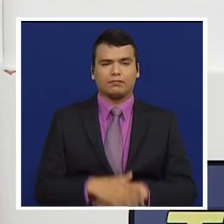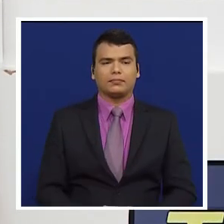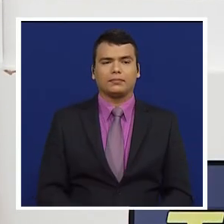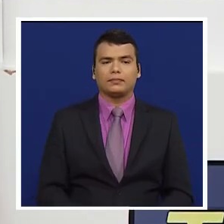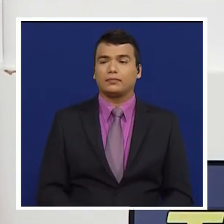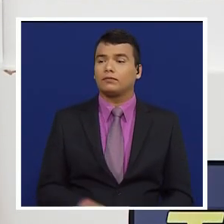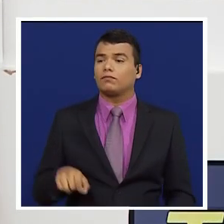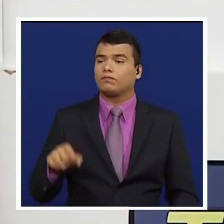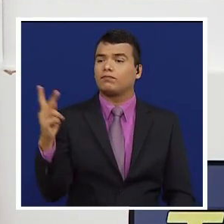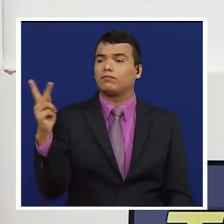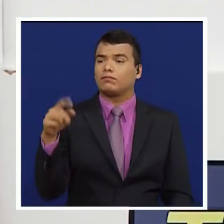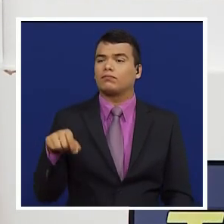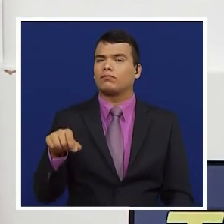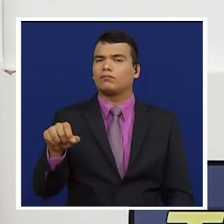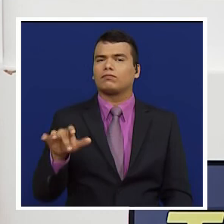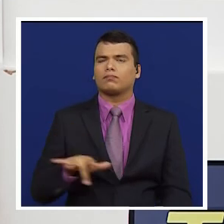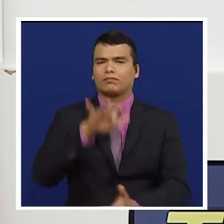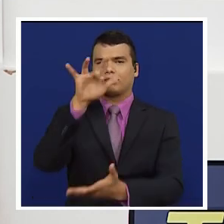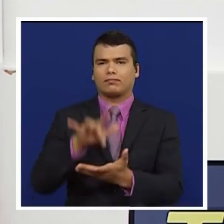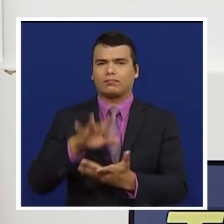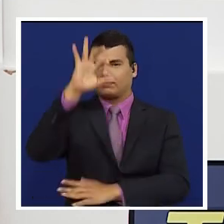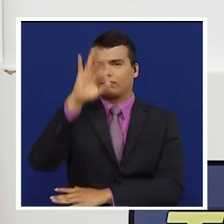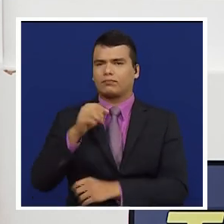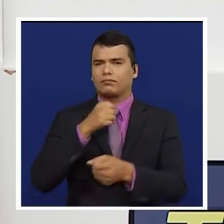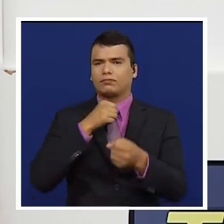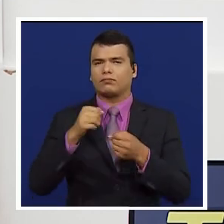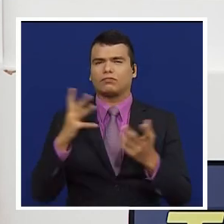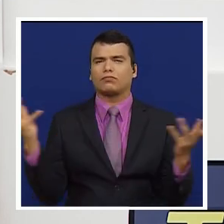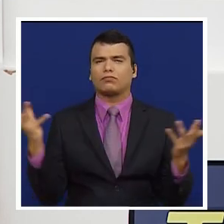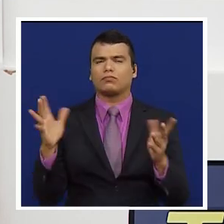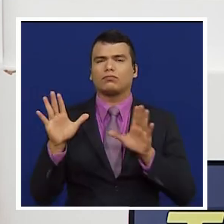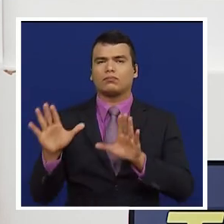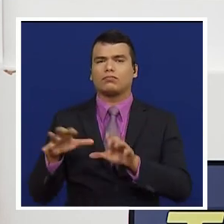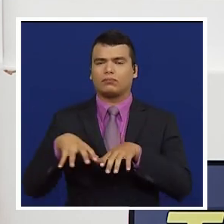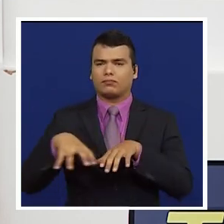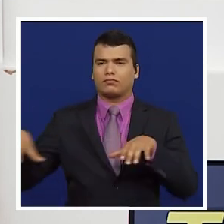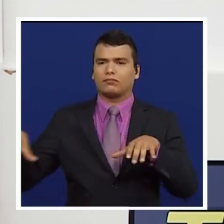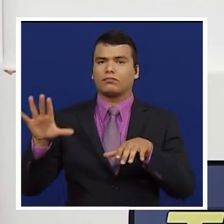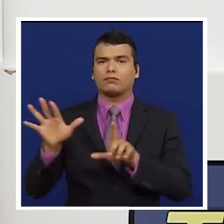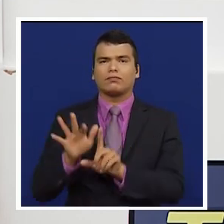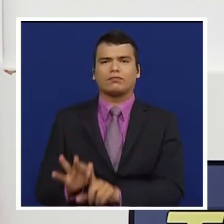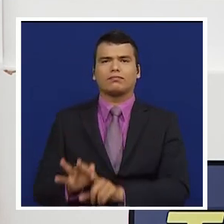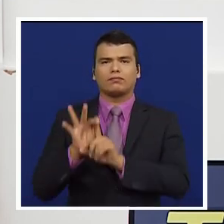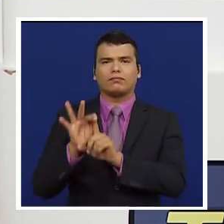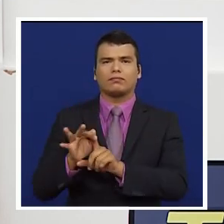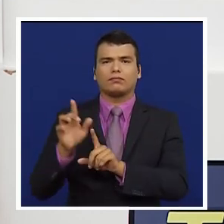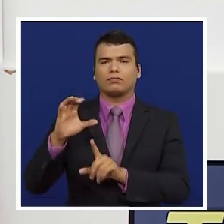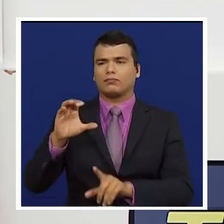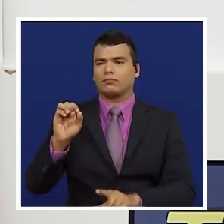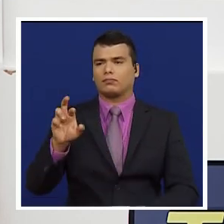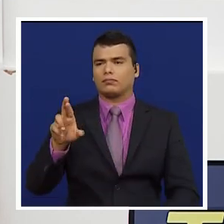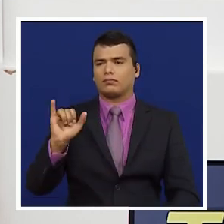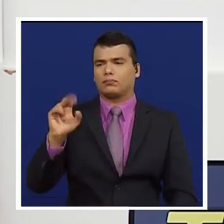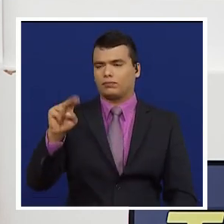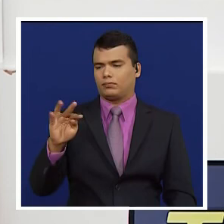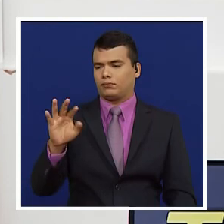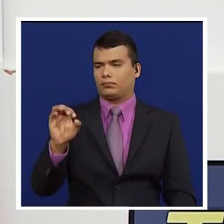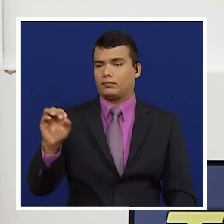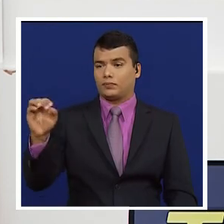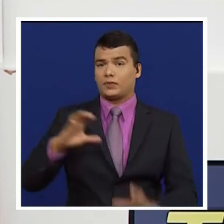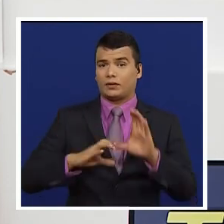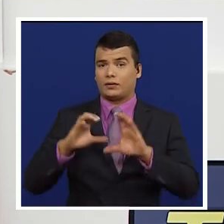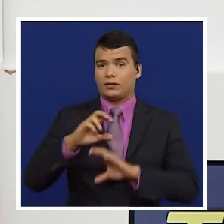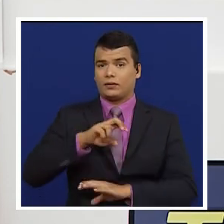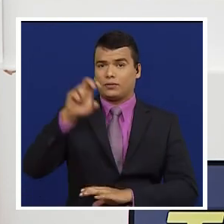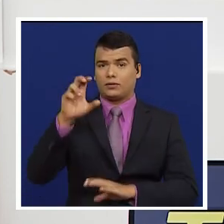Y este viernes venidero estaremos con Telepacífico Noticias y su información descentralizada con un especial desde Corinto, en el norte del Cauca. Vamos